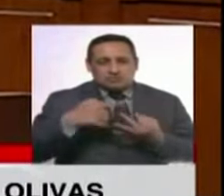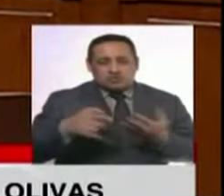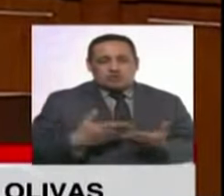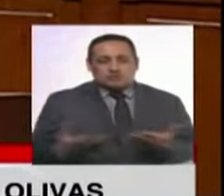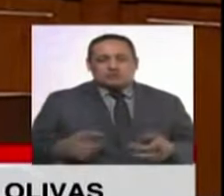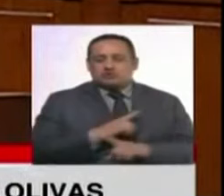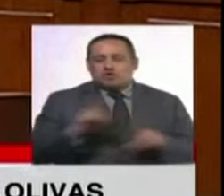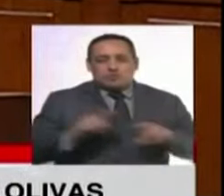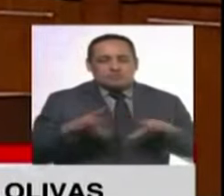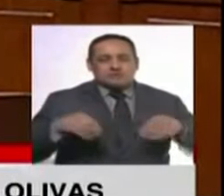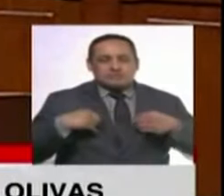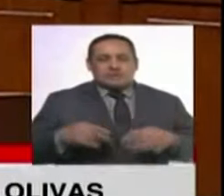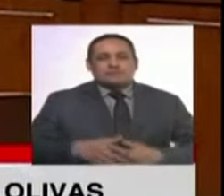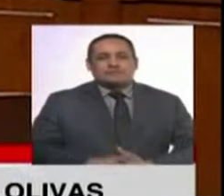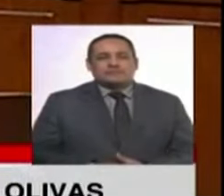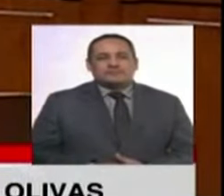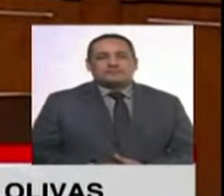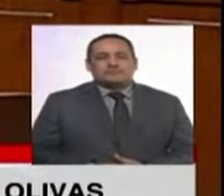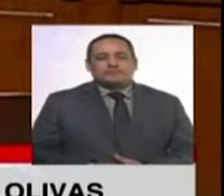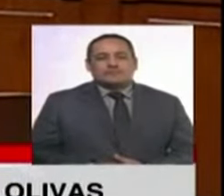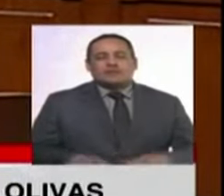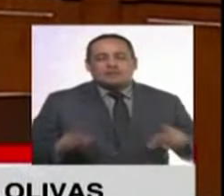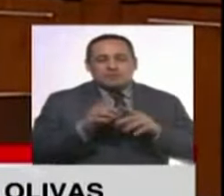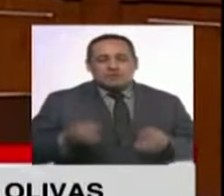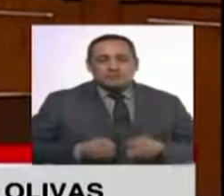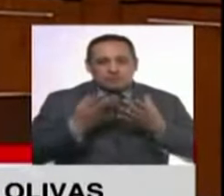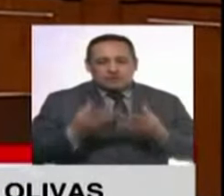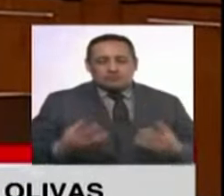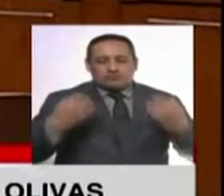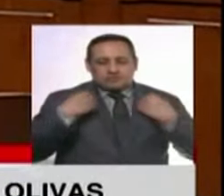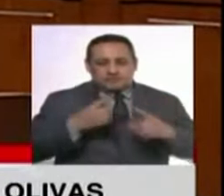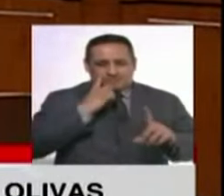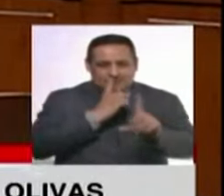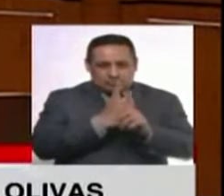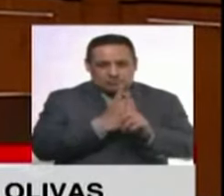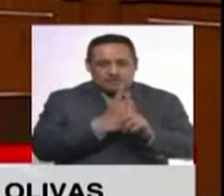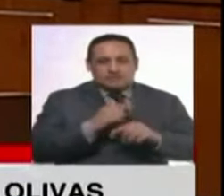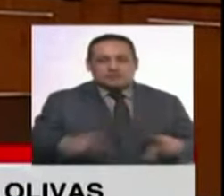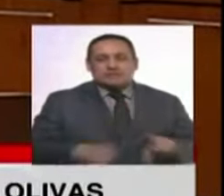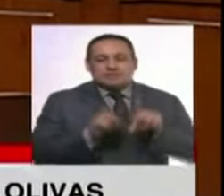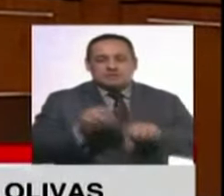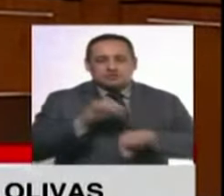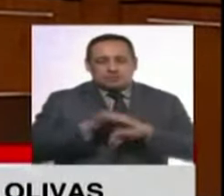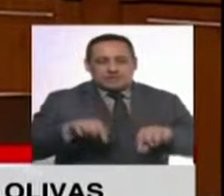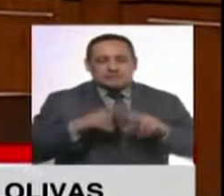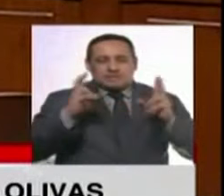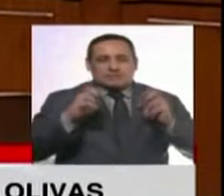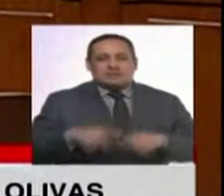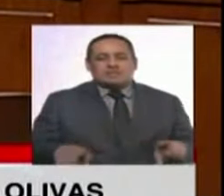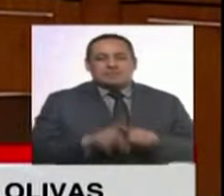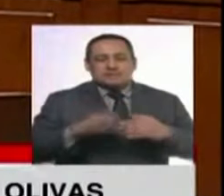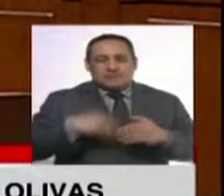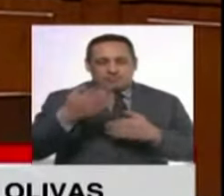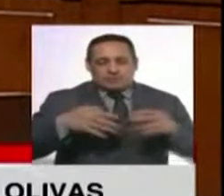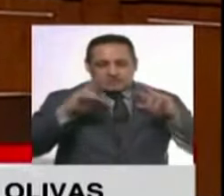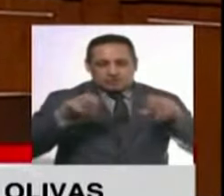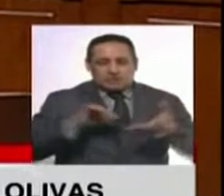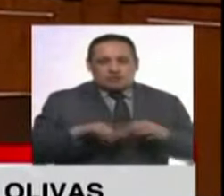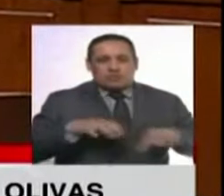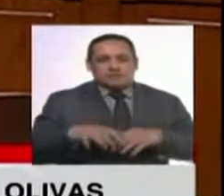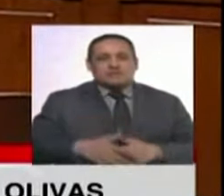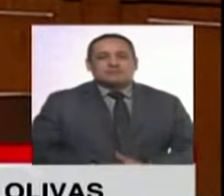no lo vamos a permitir voy a informar su despacho de forma personal sobre el particular después las indicaciones